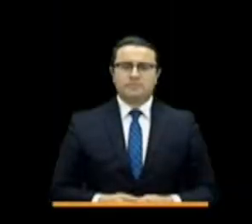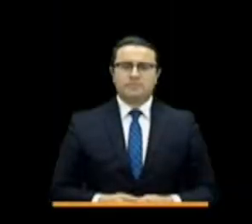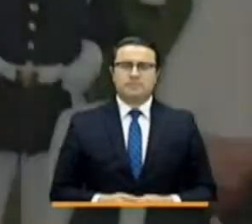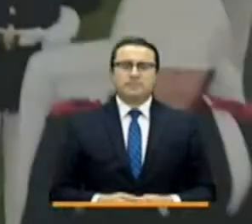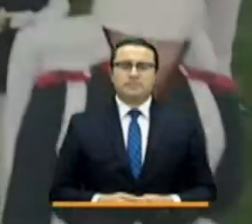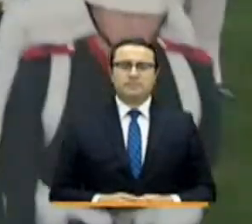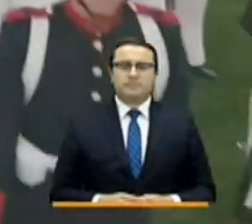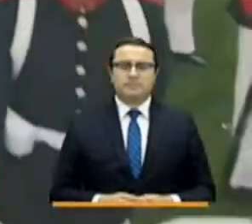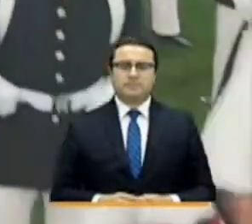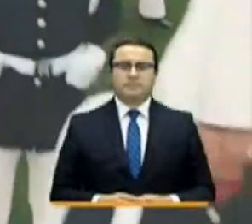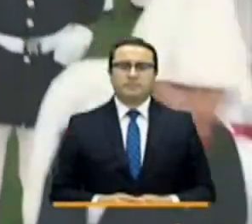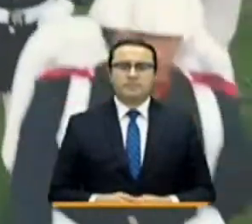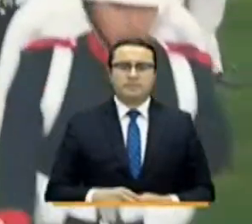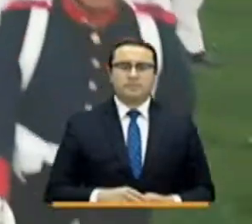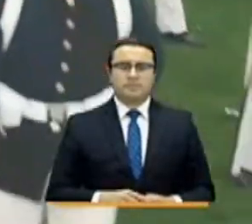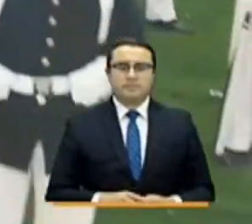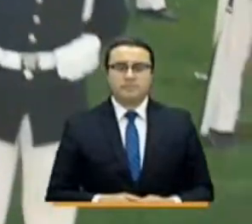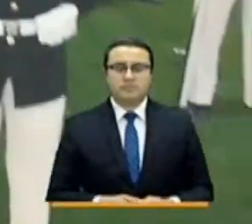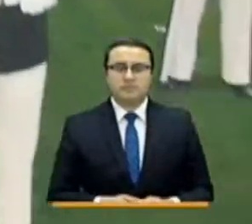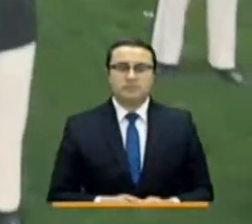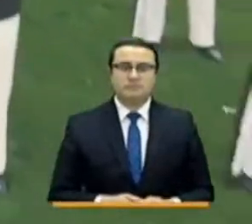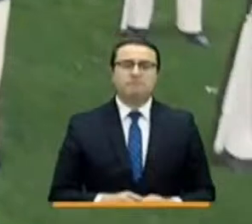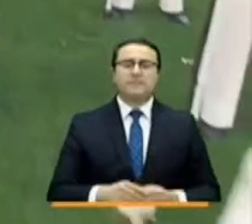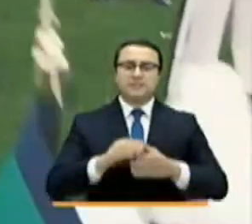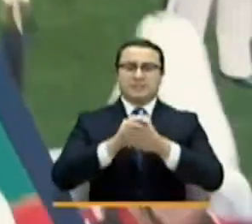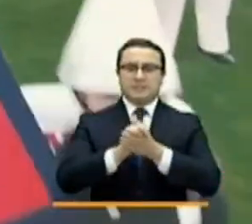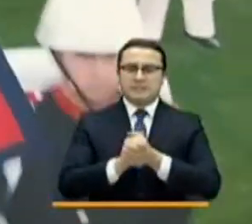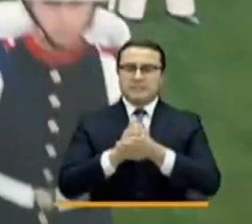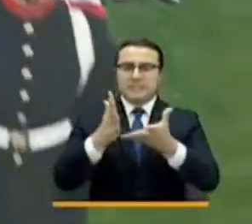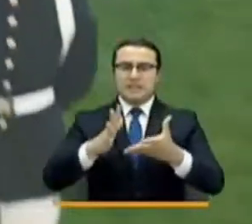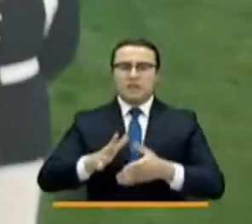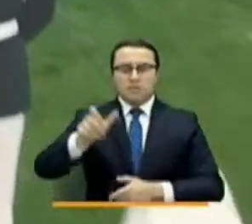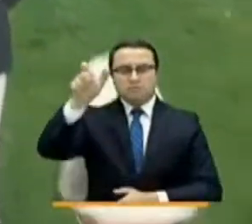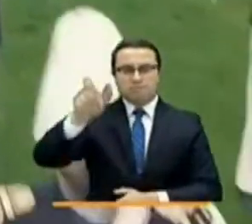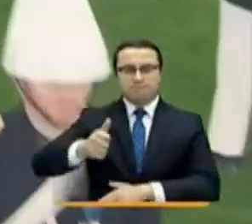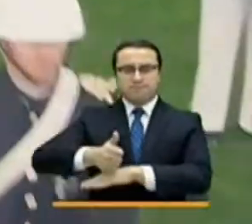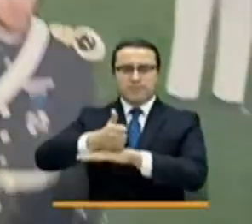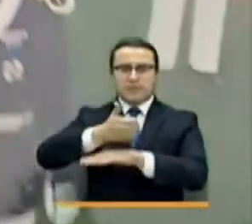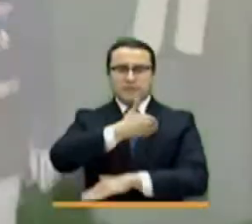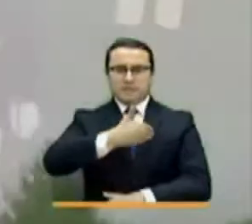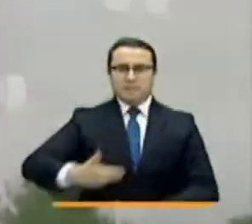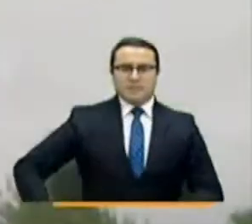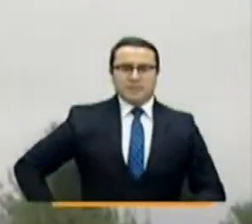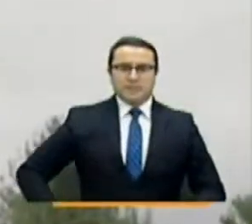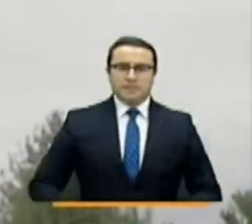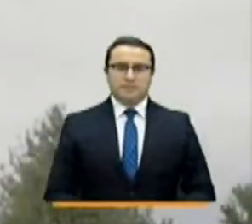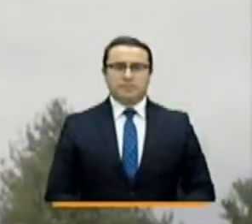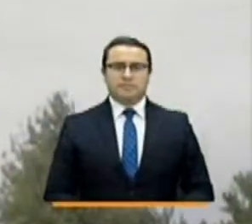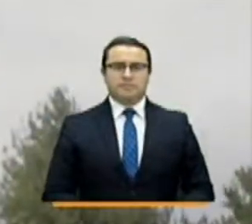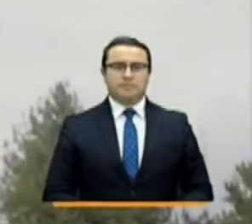Las 21 salvas de saludo al señor presidente. Batería, misión de fuego.